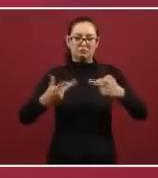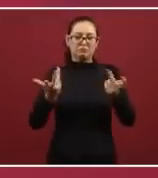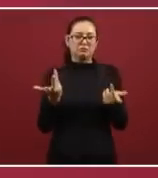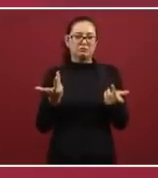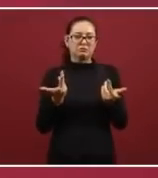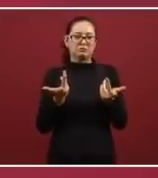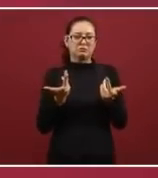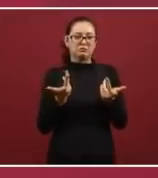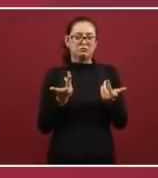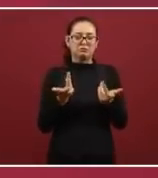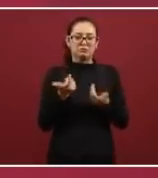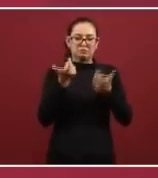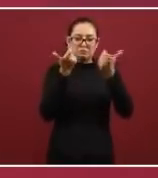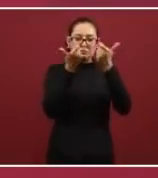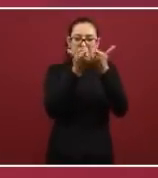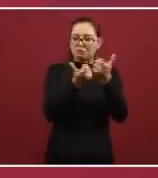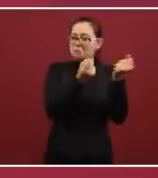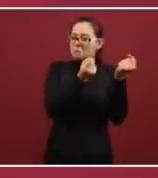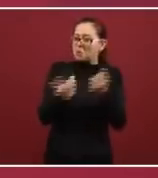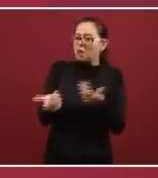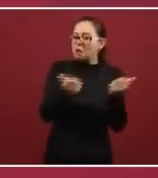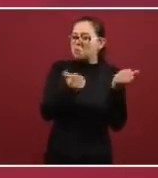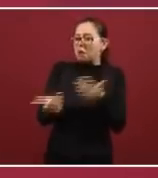los migrantes mexicanos,